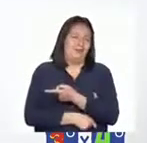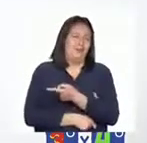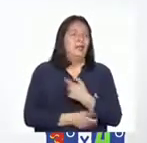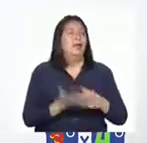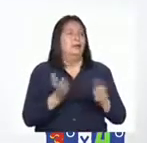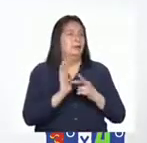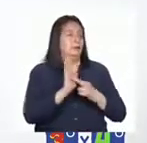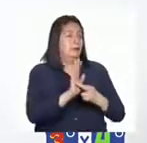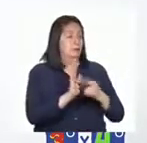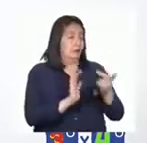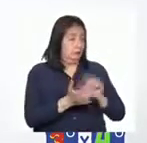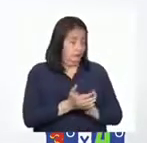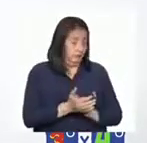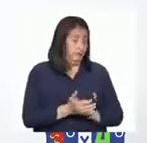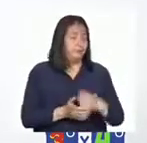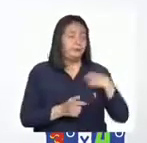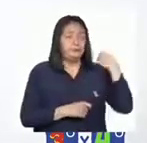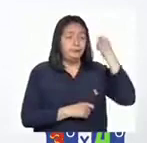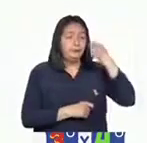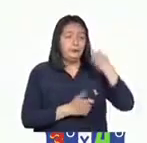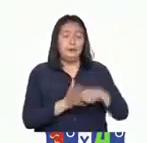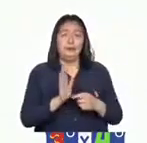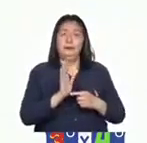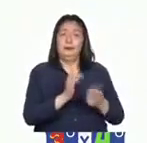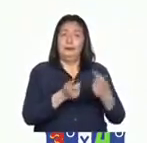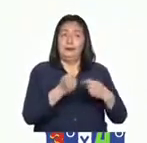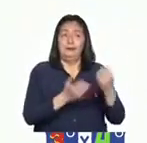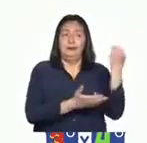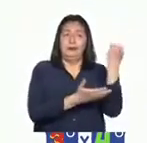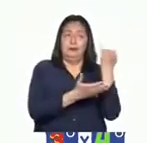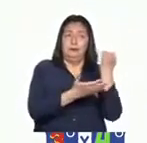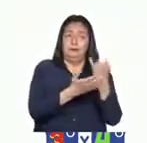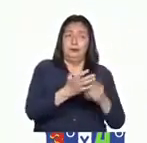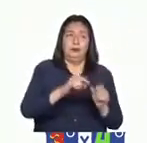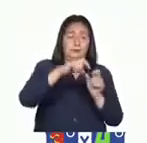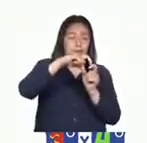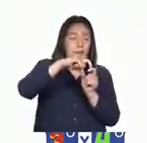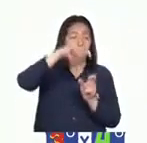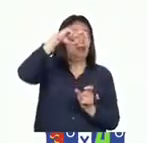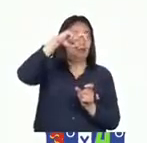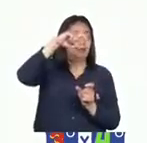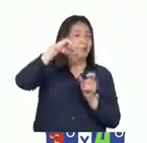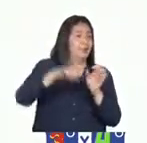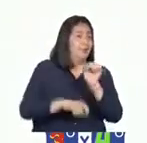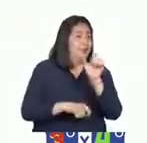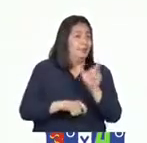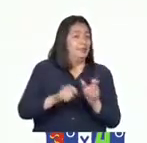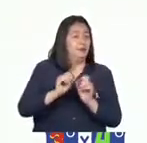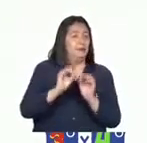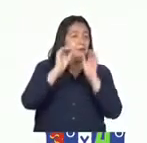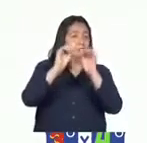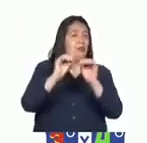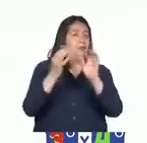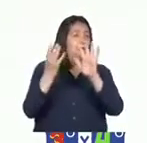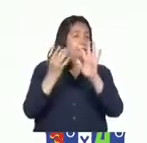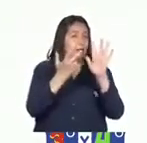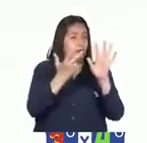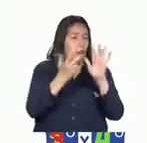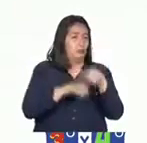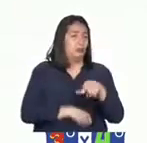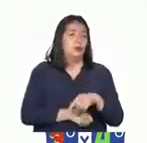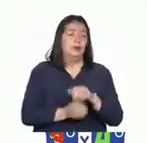Para representar la cantidad de chalinas que vendió Sisa, dibujaron una barra. En ella escribieron el número